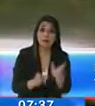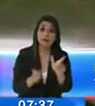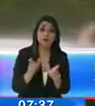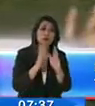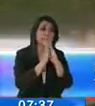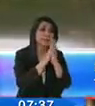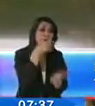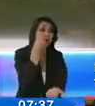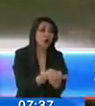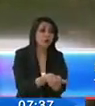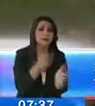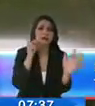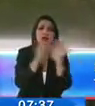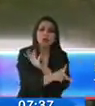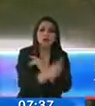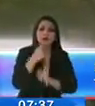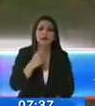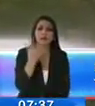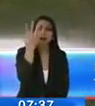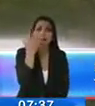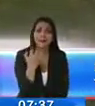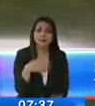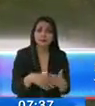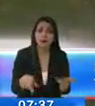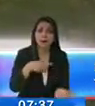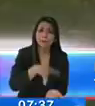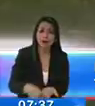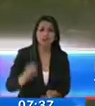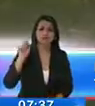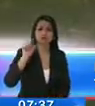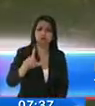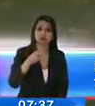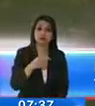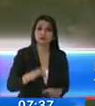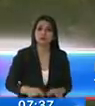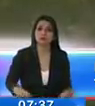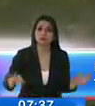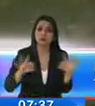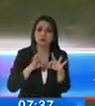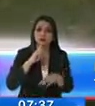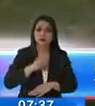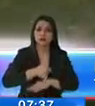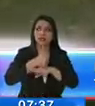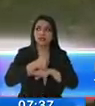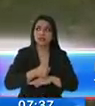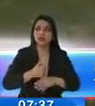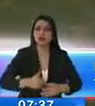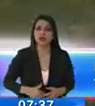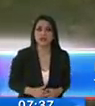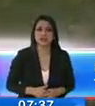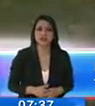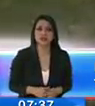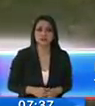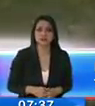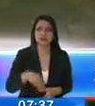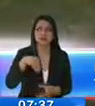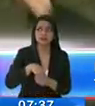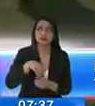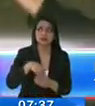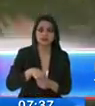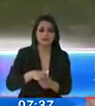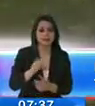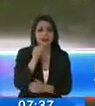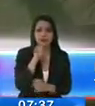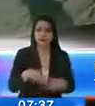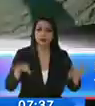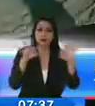comprando denuncian que hay sobreprecios y que esto también es una dato importante para la autoridad y obviamente ahorrar el agua es lo más importante